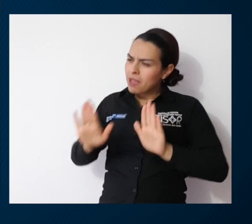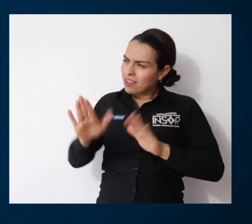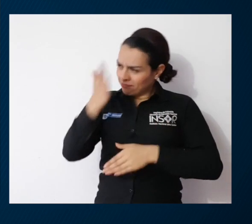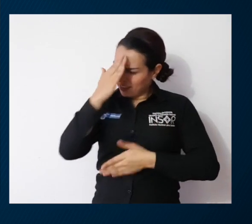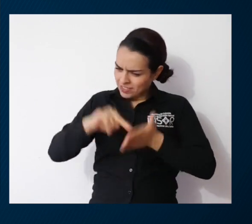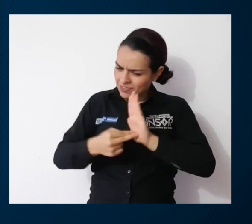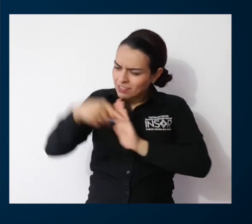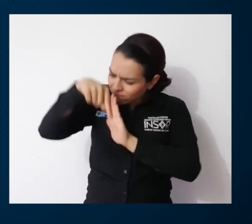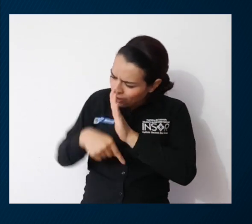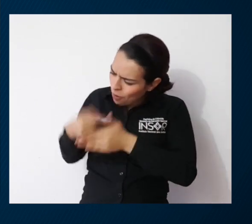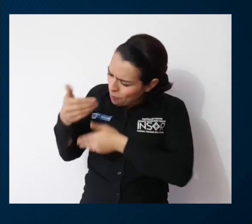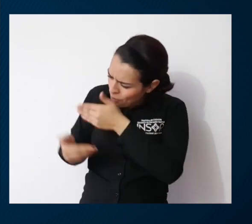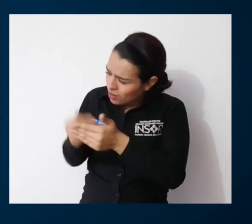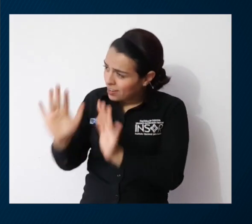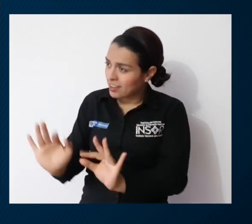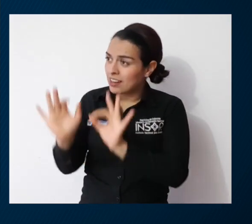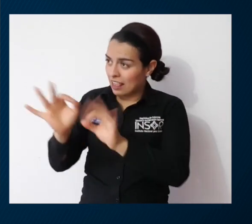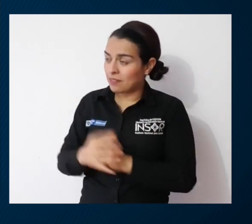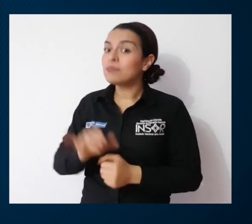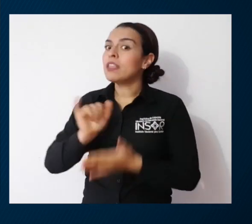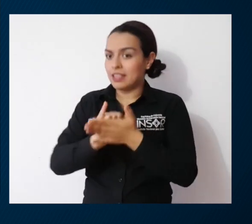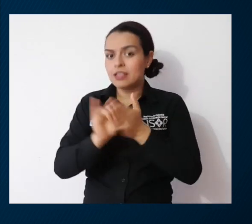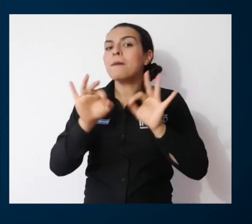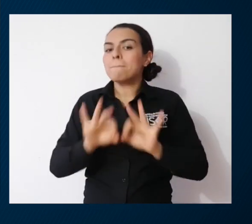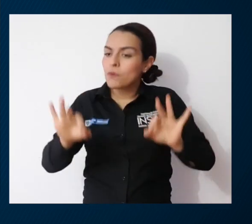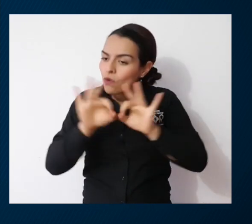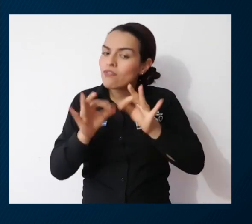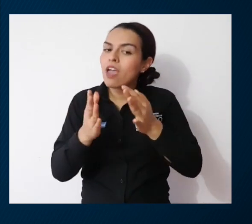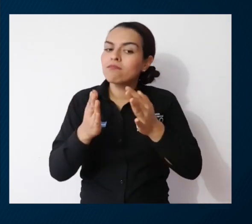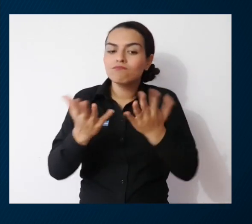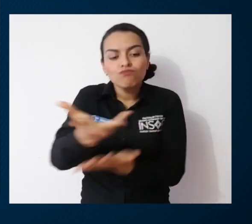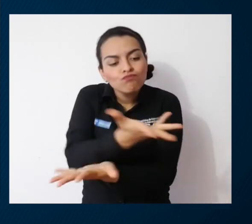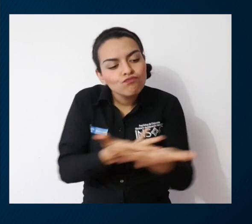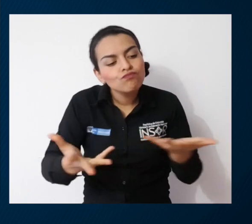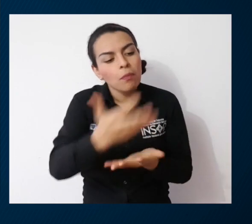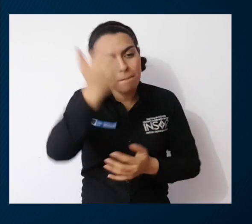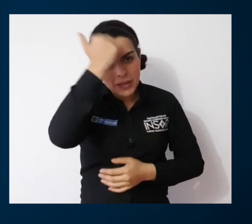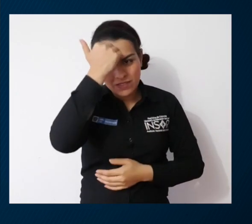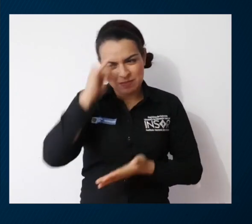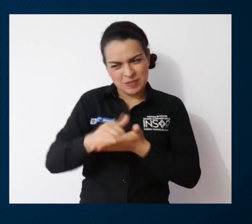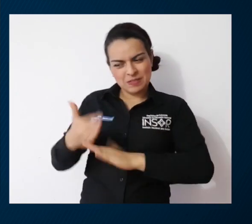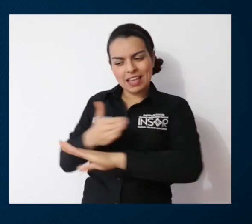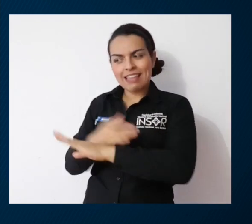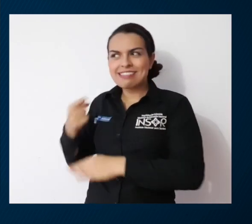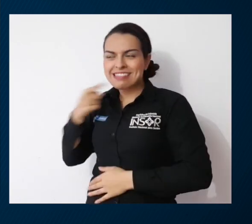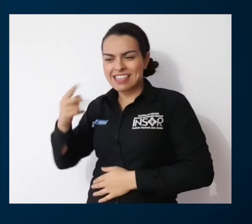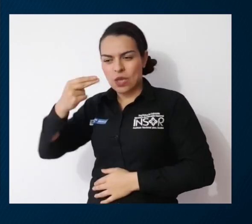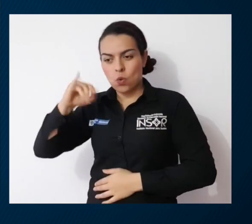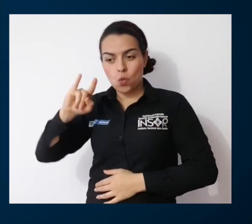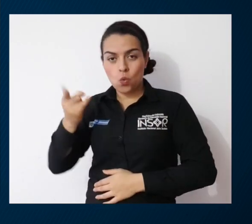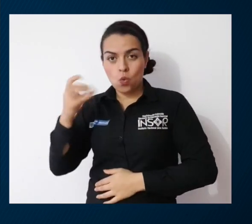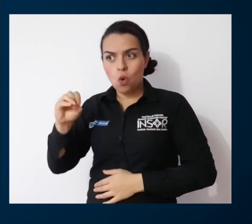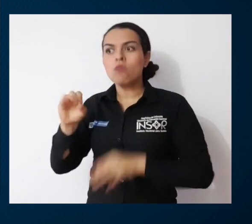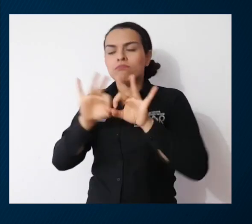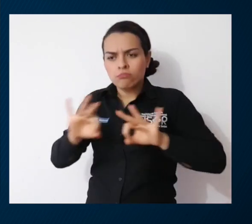un proceso. Entonces, yo creo que la colaboración entre maestros, que lo planteaba Hugo, la posibilidad de reunirse, de intercambiar, así